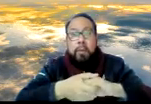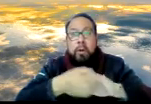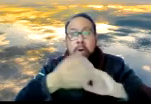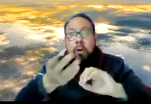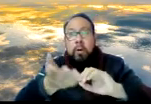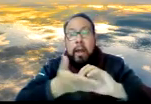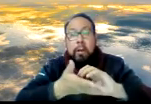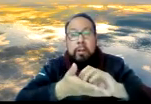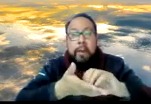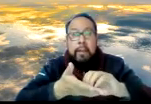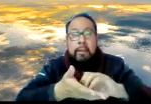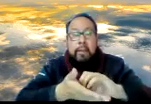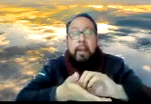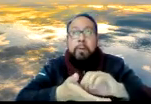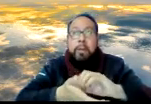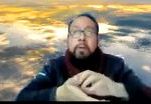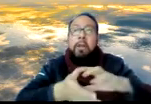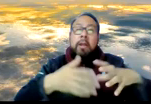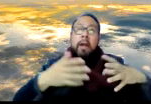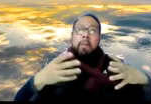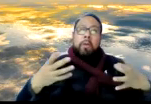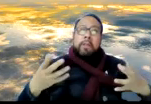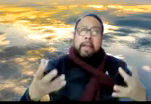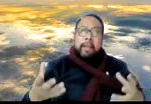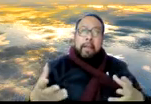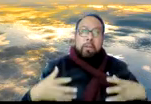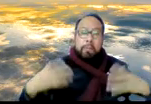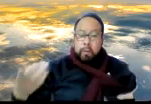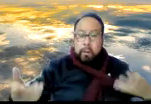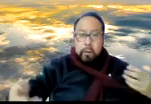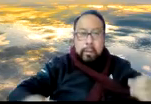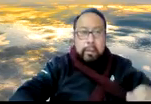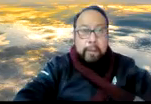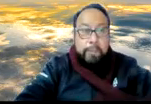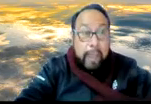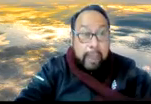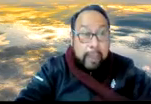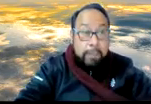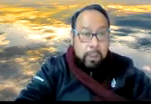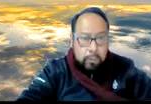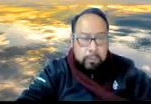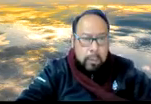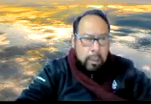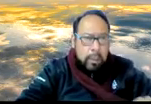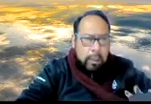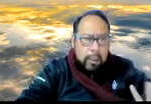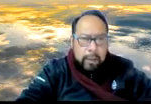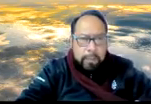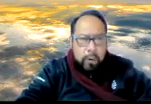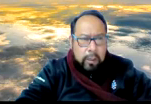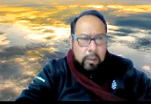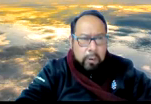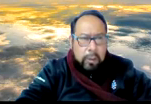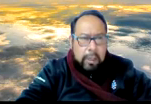más al público o a los demás, al público, a lo mejor no tan general, sino al público académico. Y que